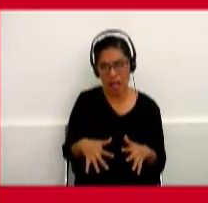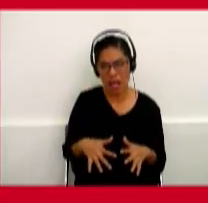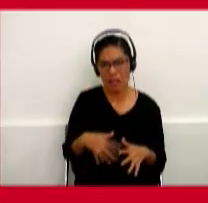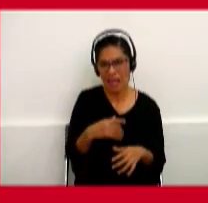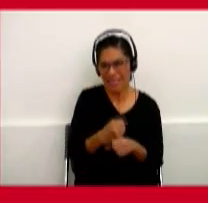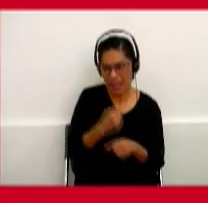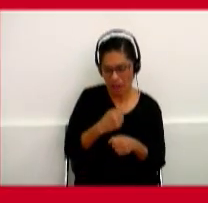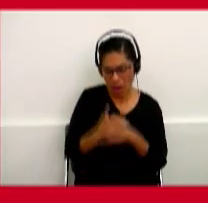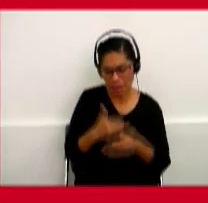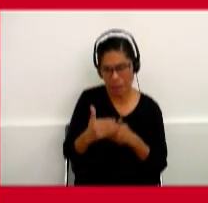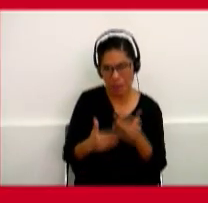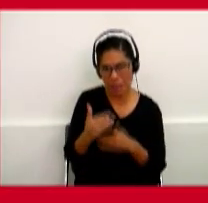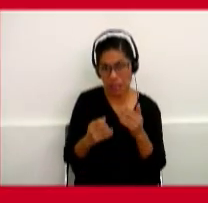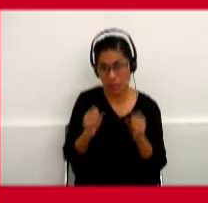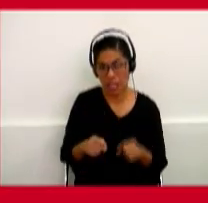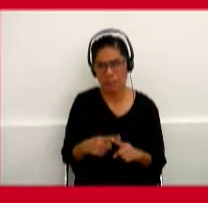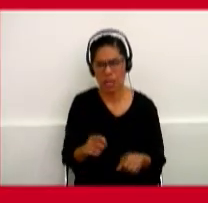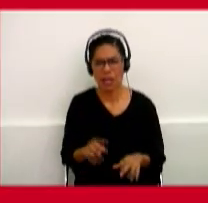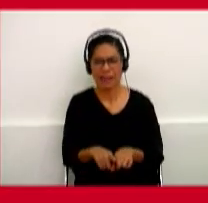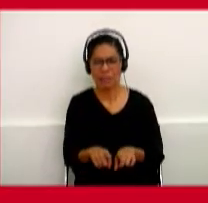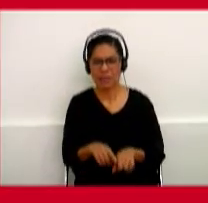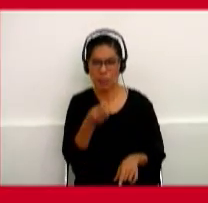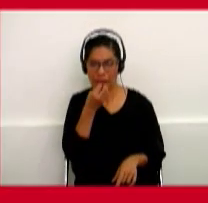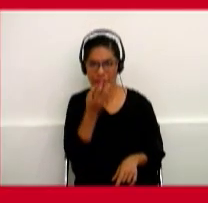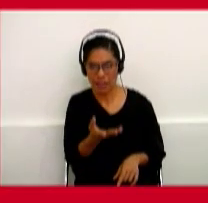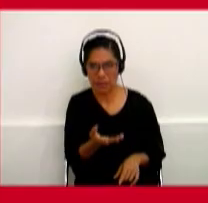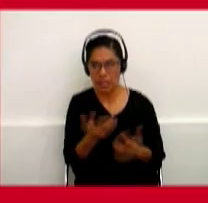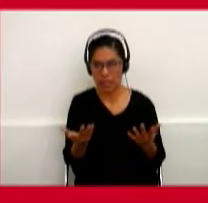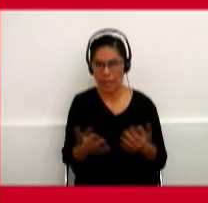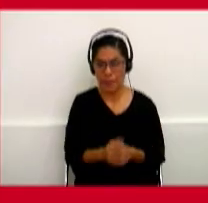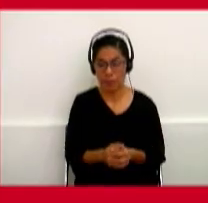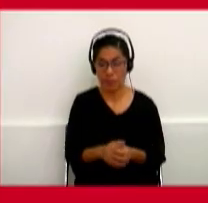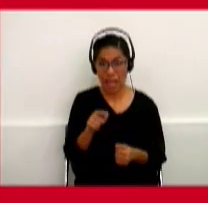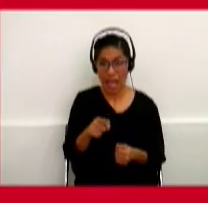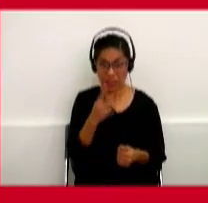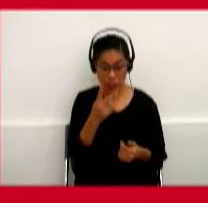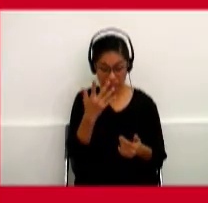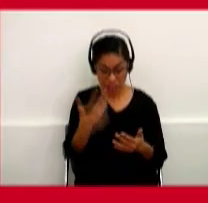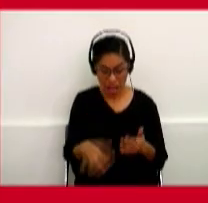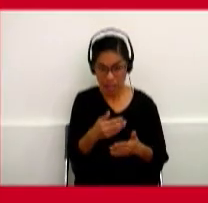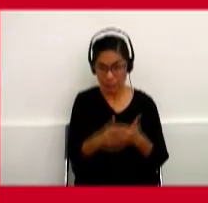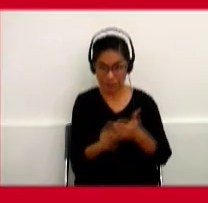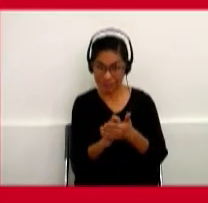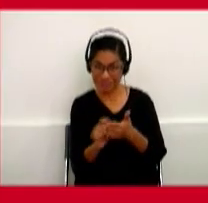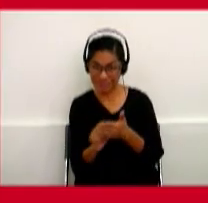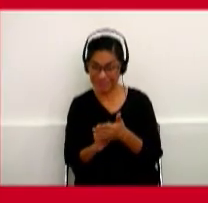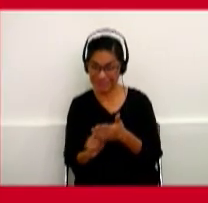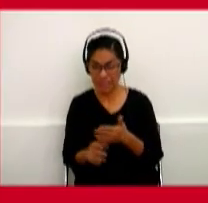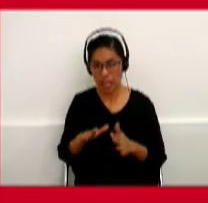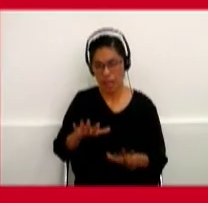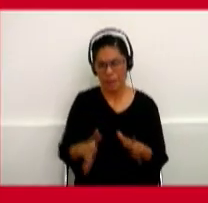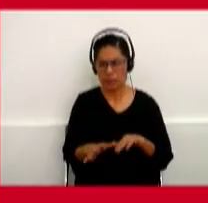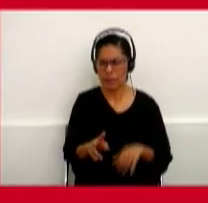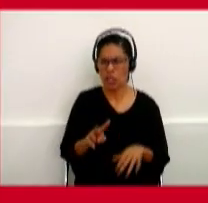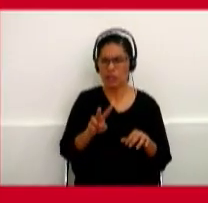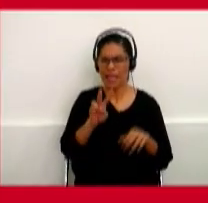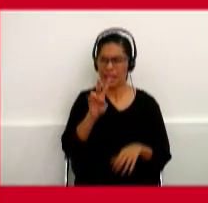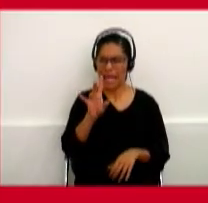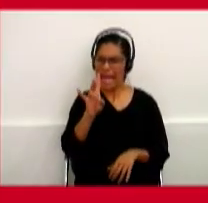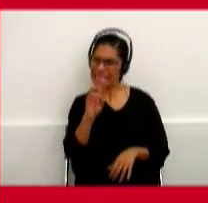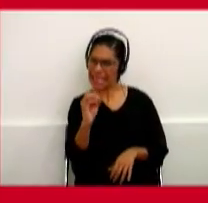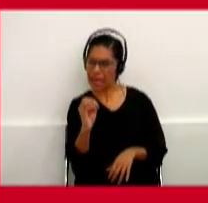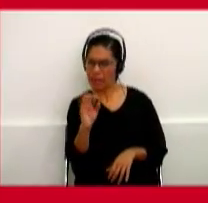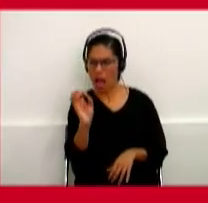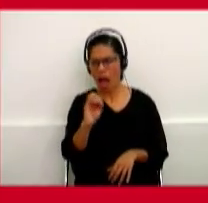tempranamente. Debo decir también que nuestros hallazgos mencionan que probablemente podemos lograr entre 70 a 90%